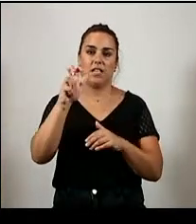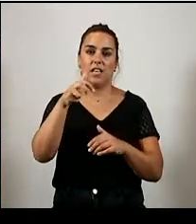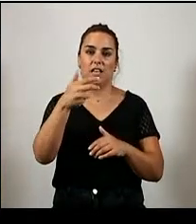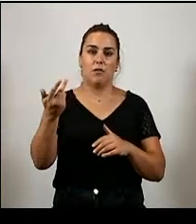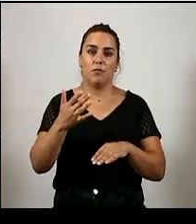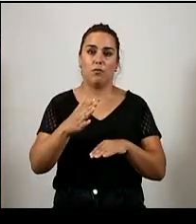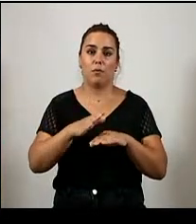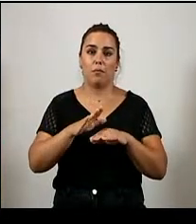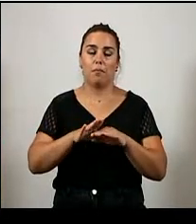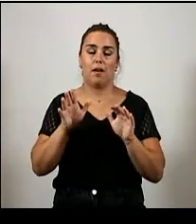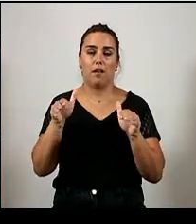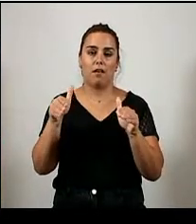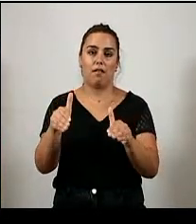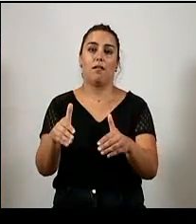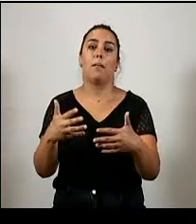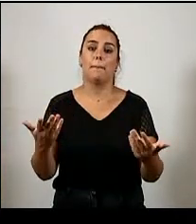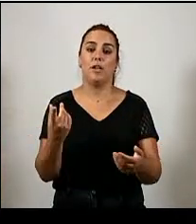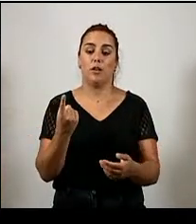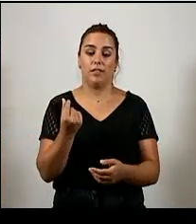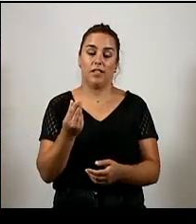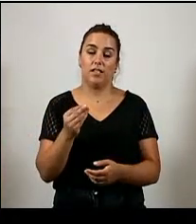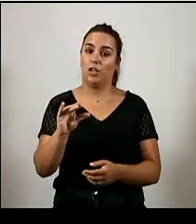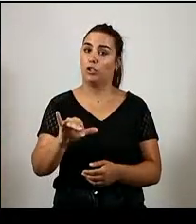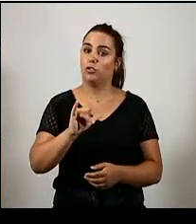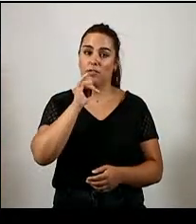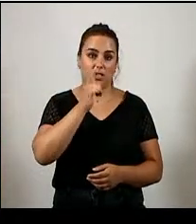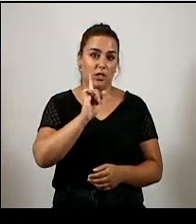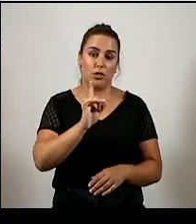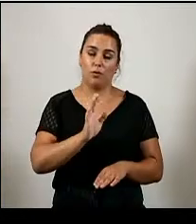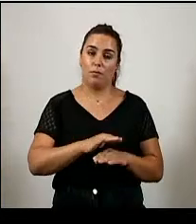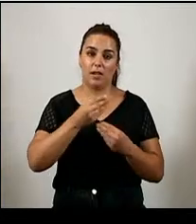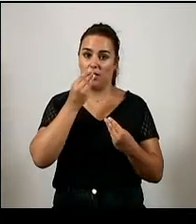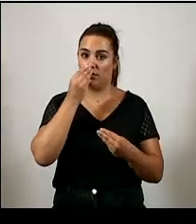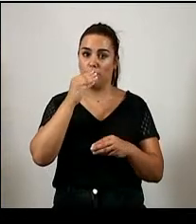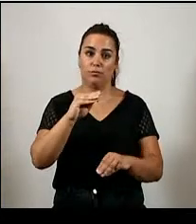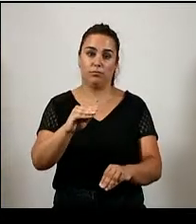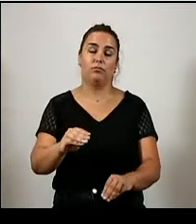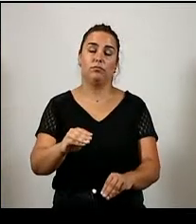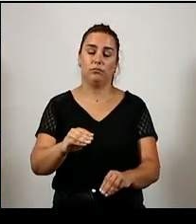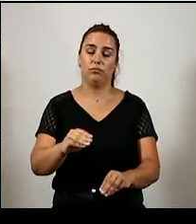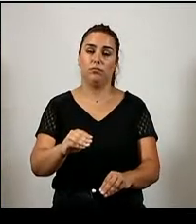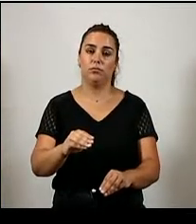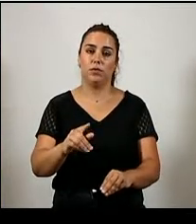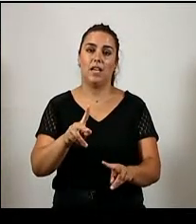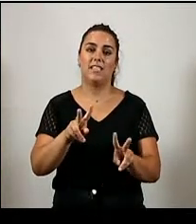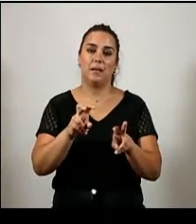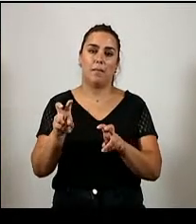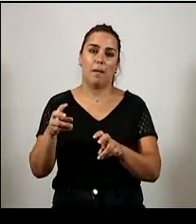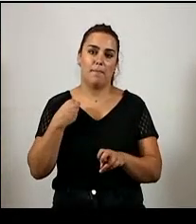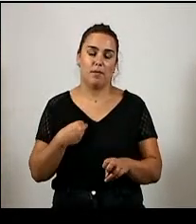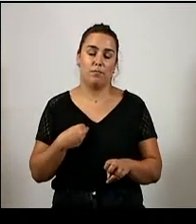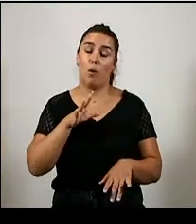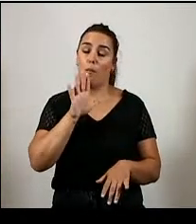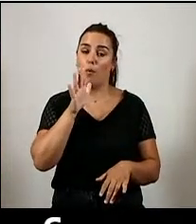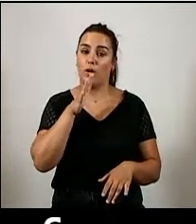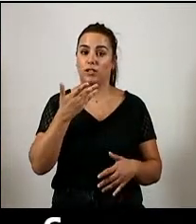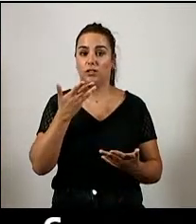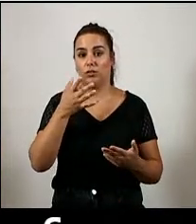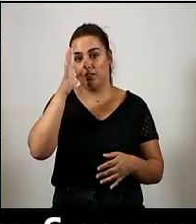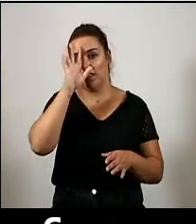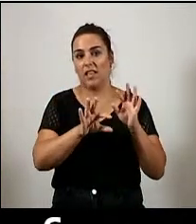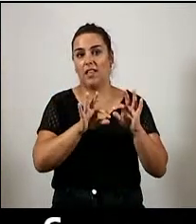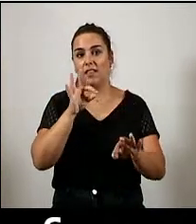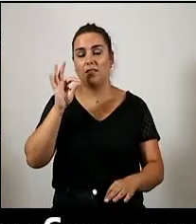este consorcio, pero esa cantidad resulta insuficiente para sufragar dichas intervenciones. De ahí que se haya decidido realizar